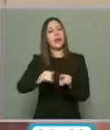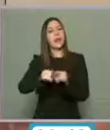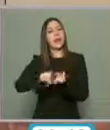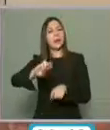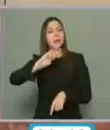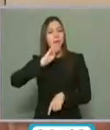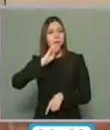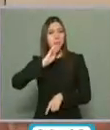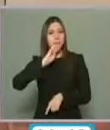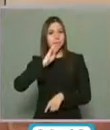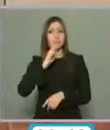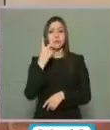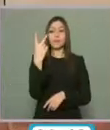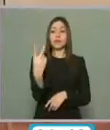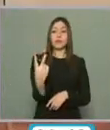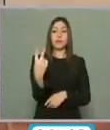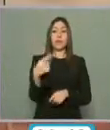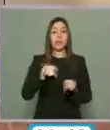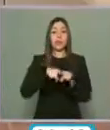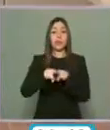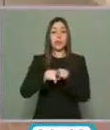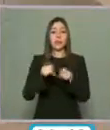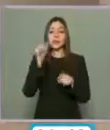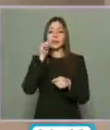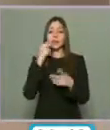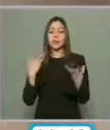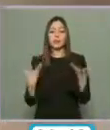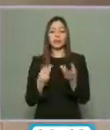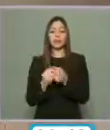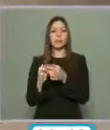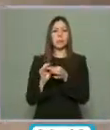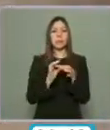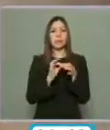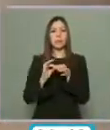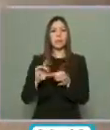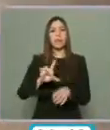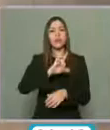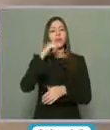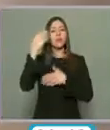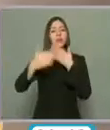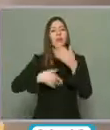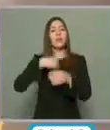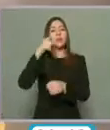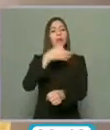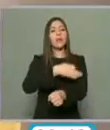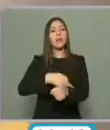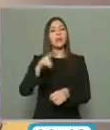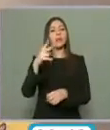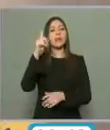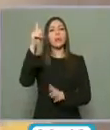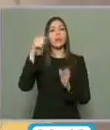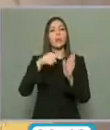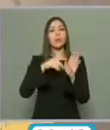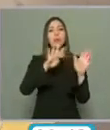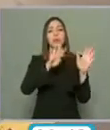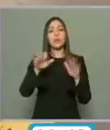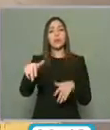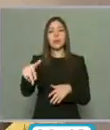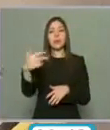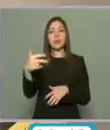su madre. Las dos hermanas están muy unidas hasta una tarde de noviembre de